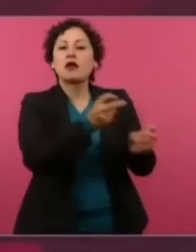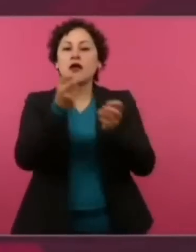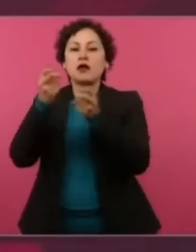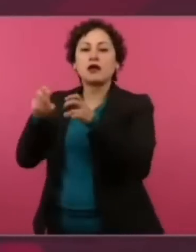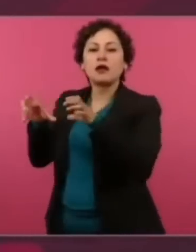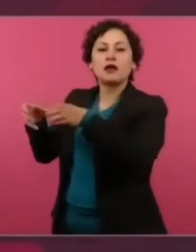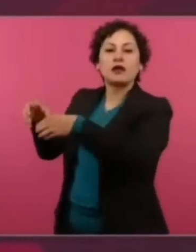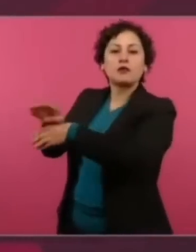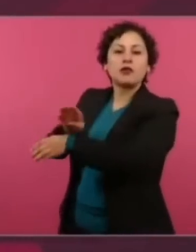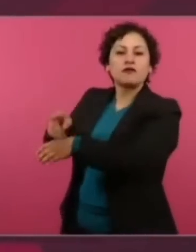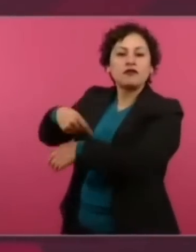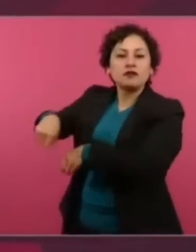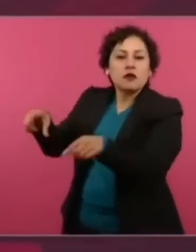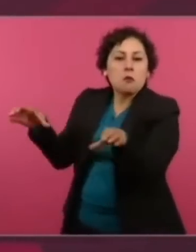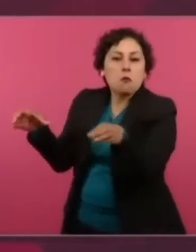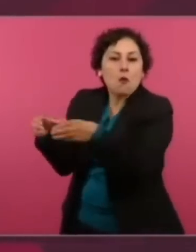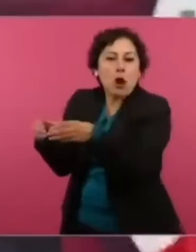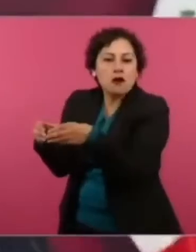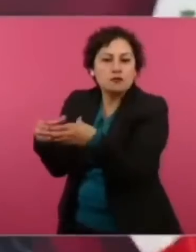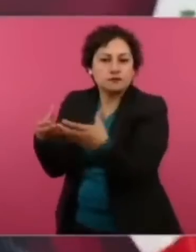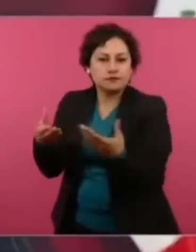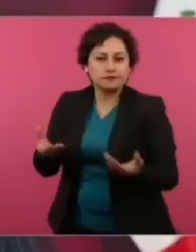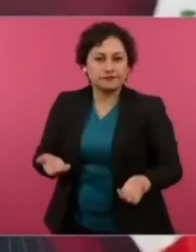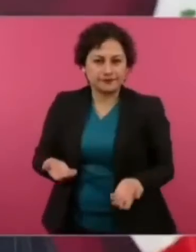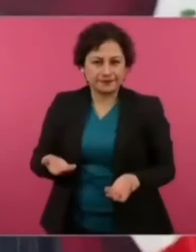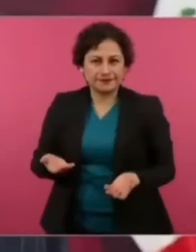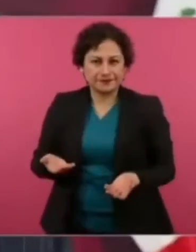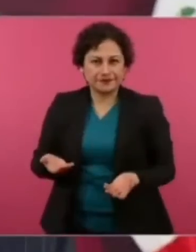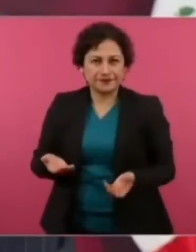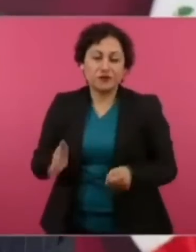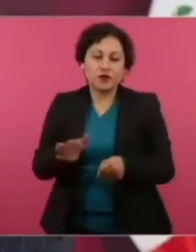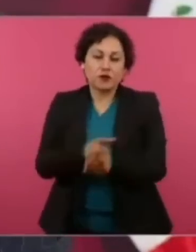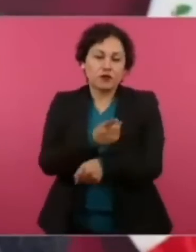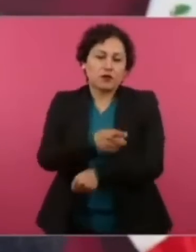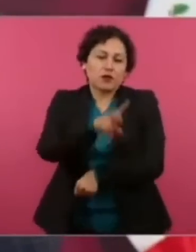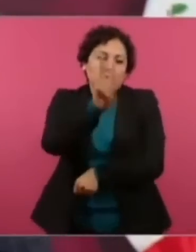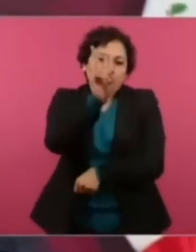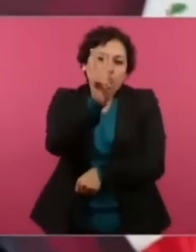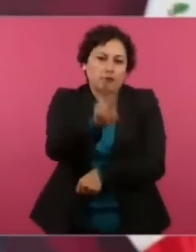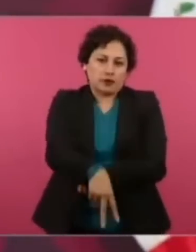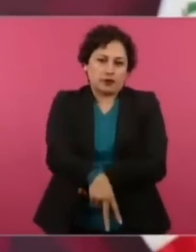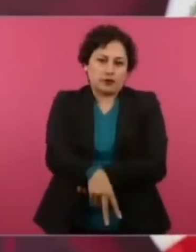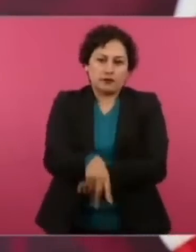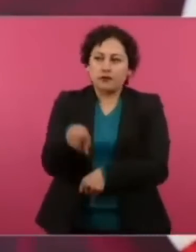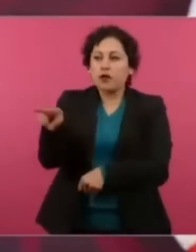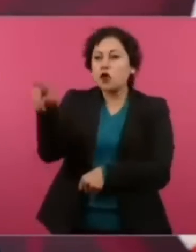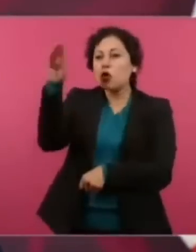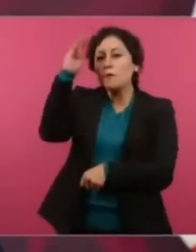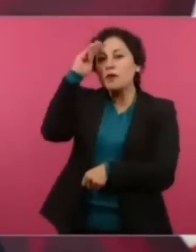Porque no es cierto que el que ya tiene ya no necesita.